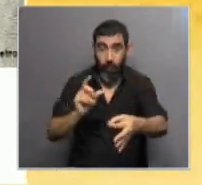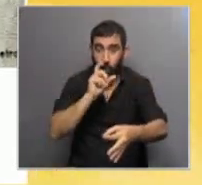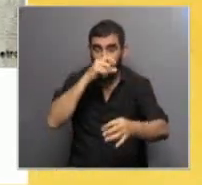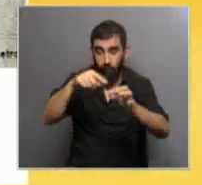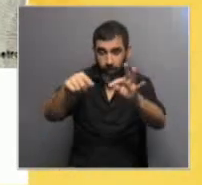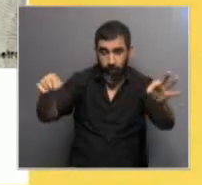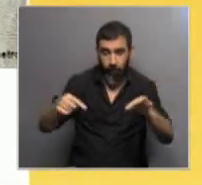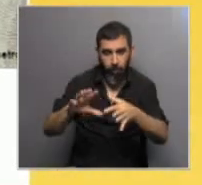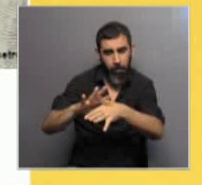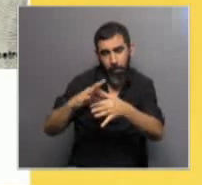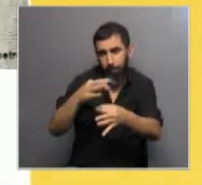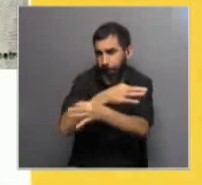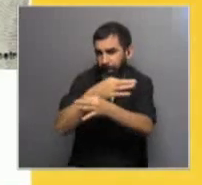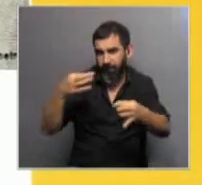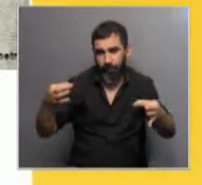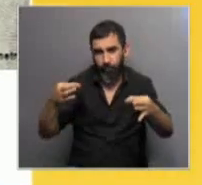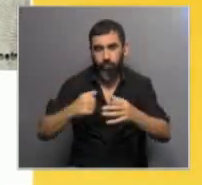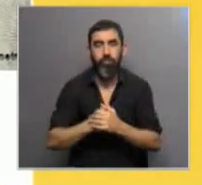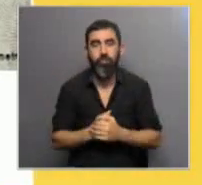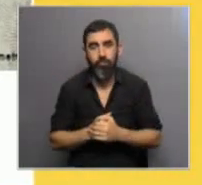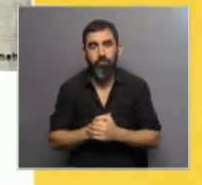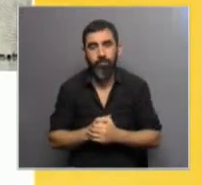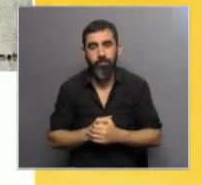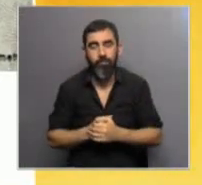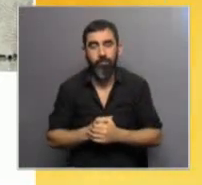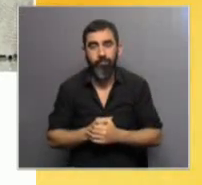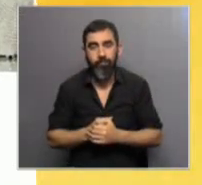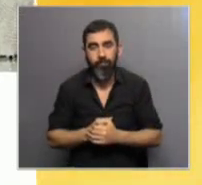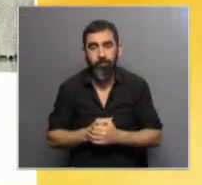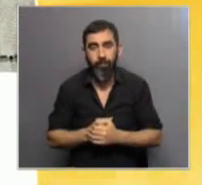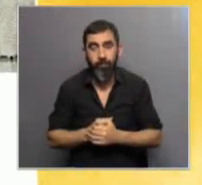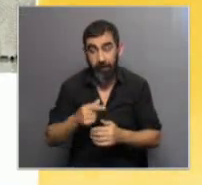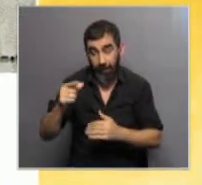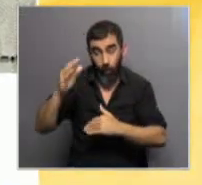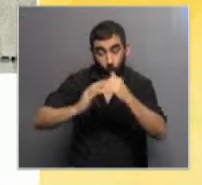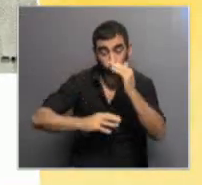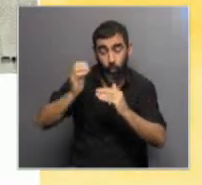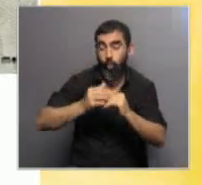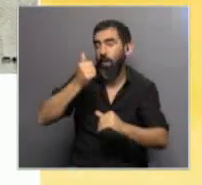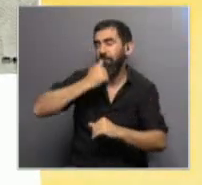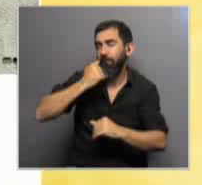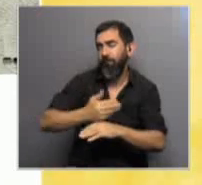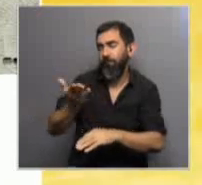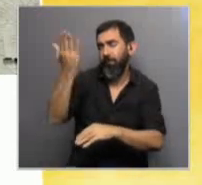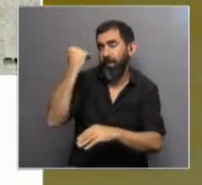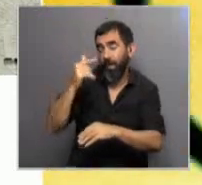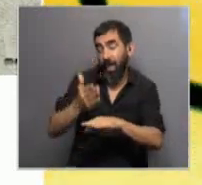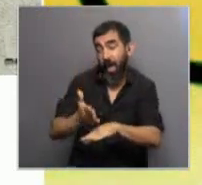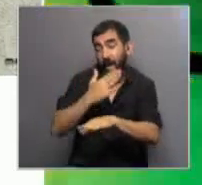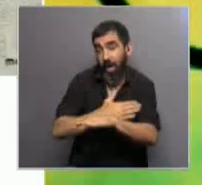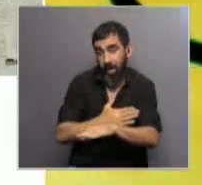calza exactamente no arriba en las manzanas de montaña y las construcciones viejas que había ahí y de la